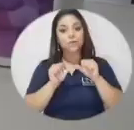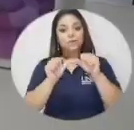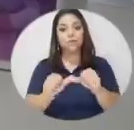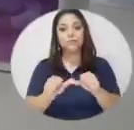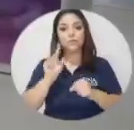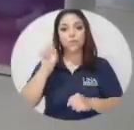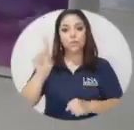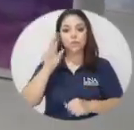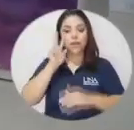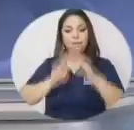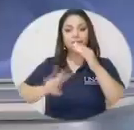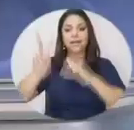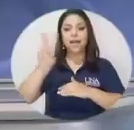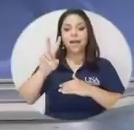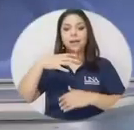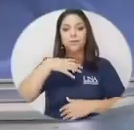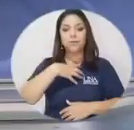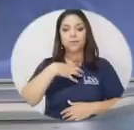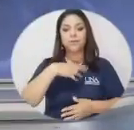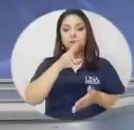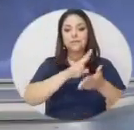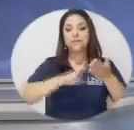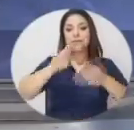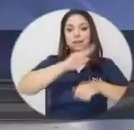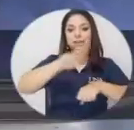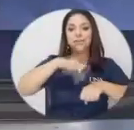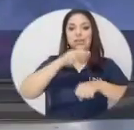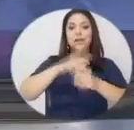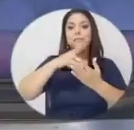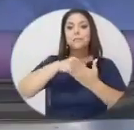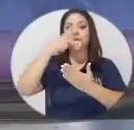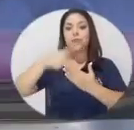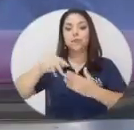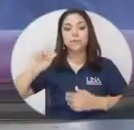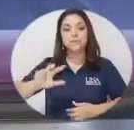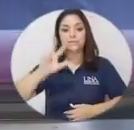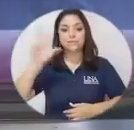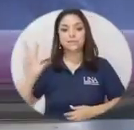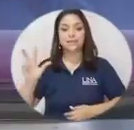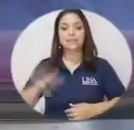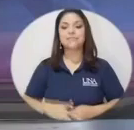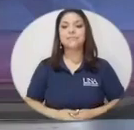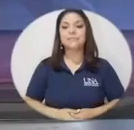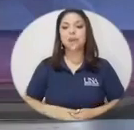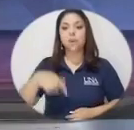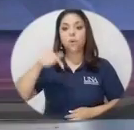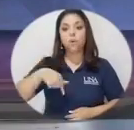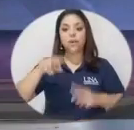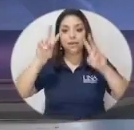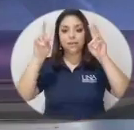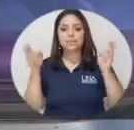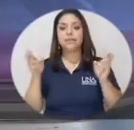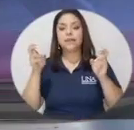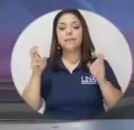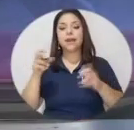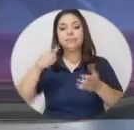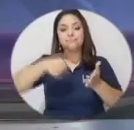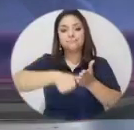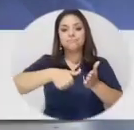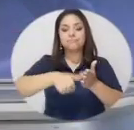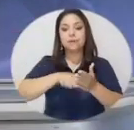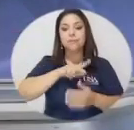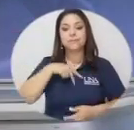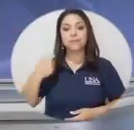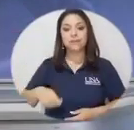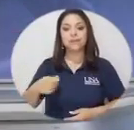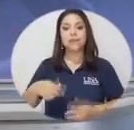Continúa usted con Una Mirada, el programa de la Universidad Nacional y del CINAR S.A. Hoy con el tema de la elección presidencial en los Estados Unidos y